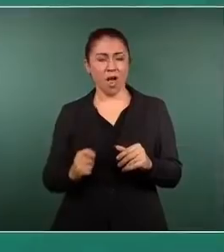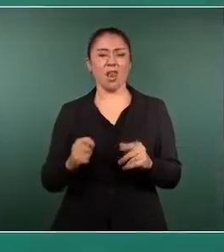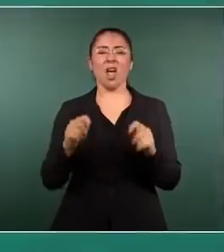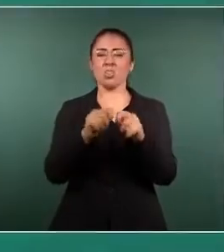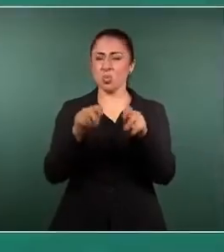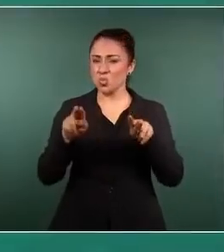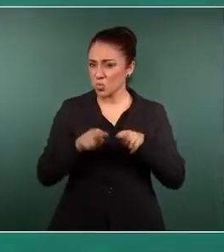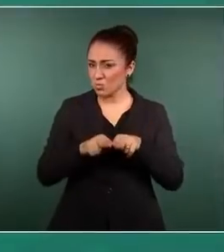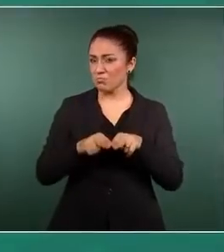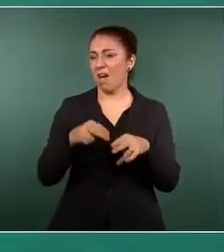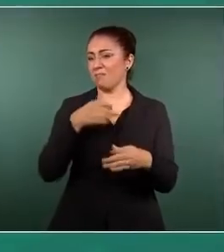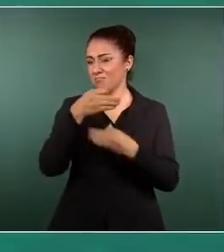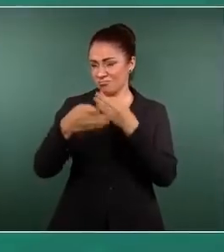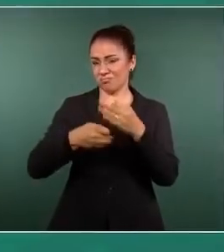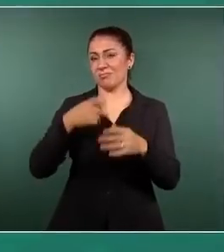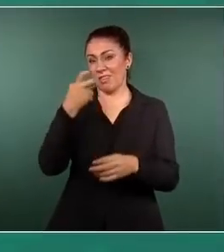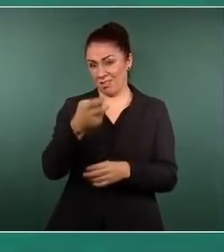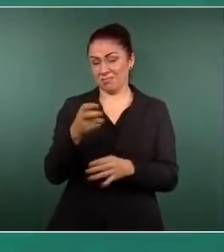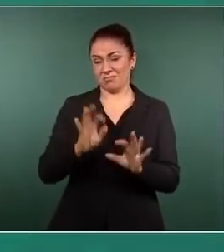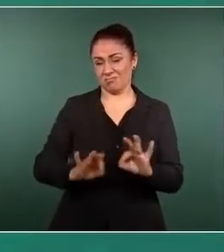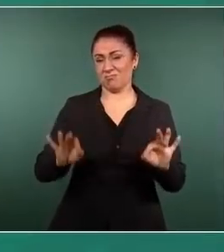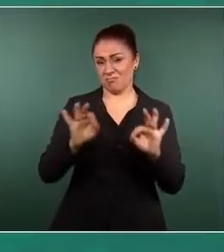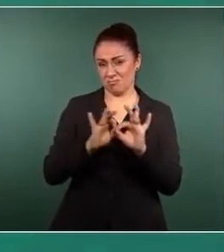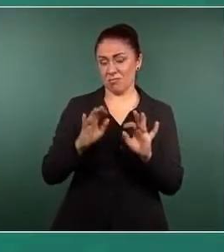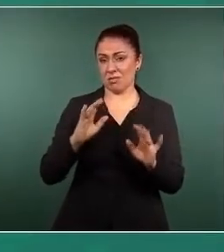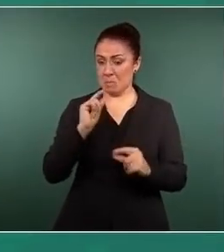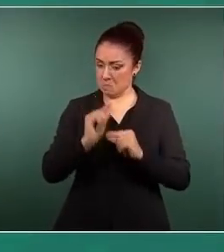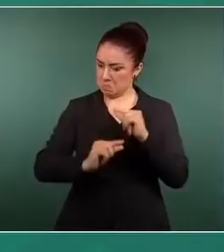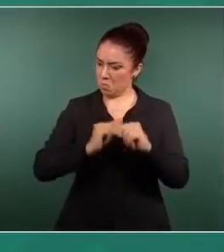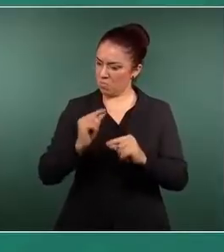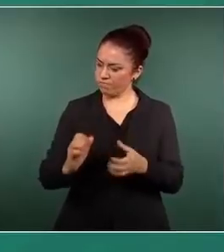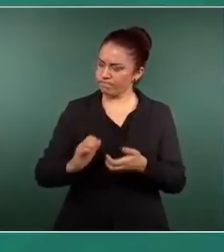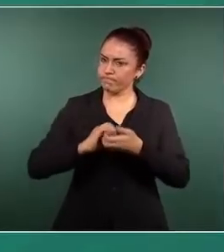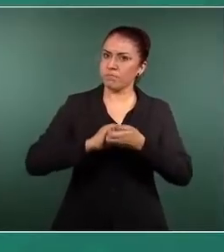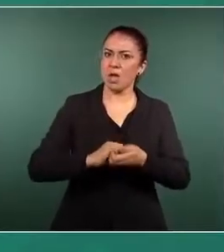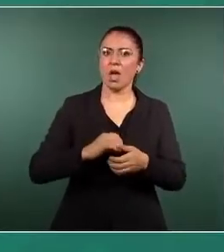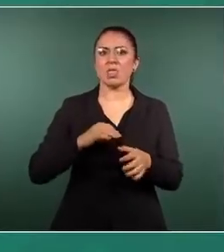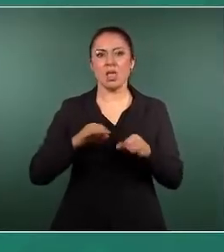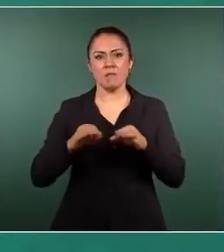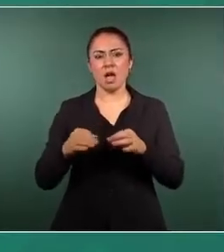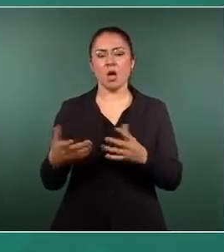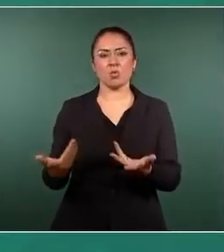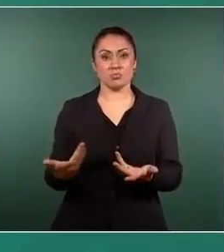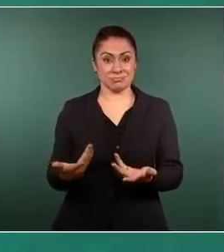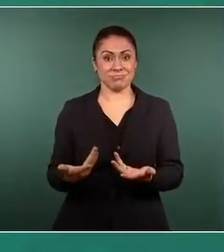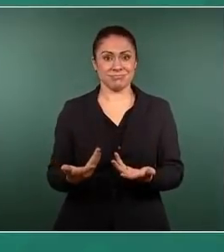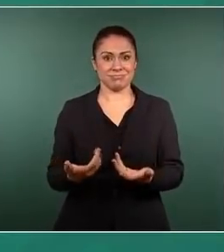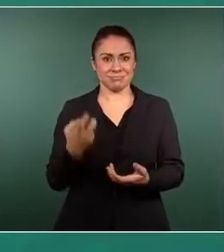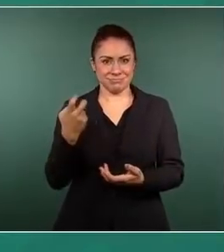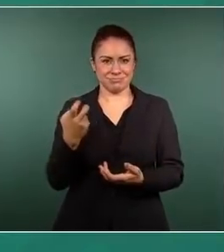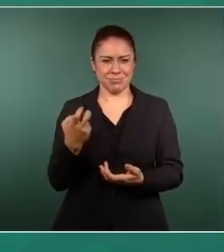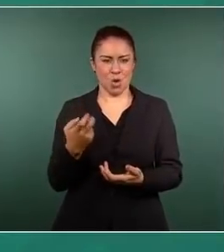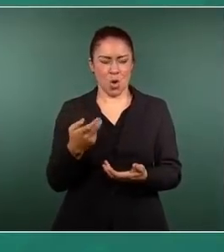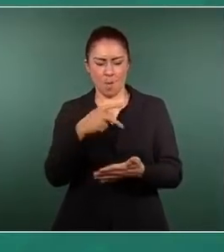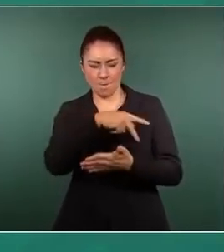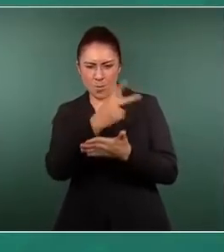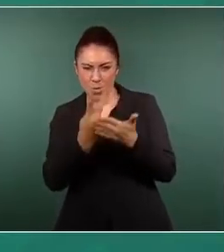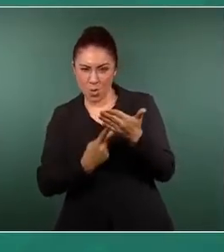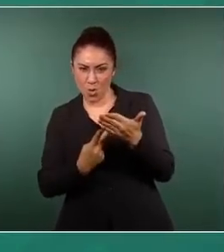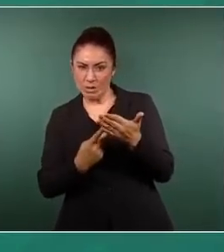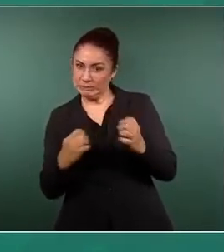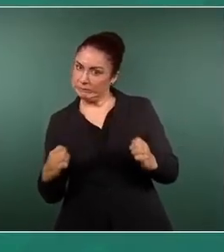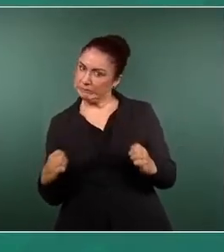hemos venido realizando porque se llevó a cabo un programa emergente por el huila